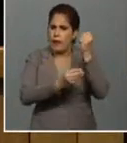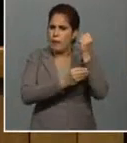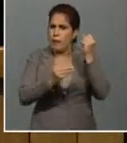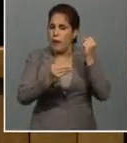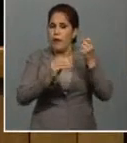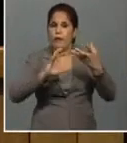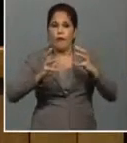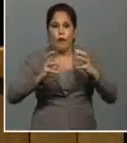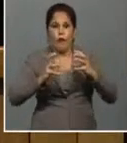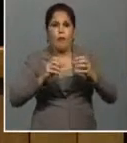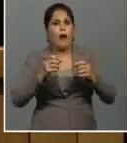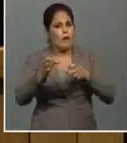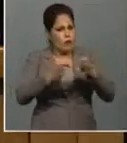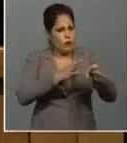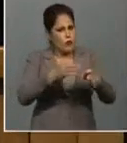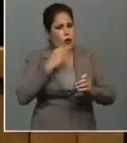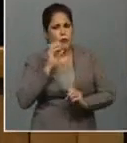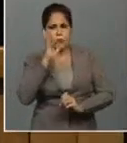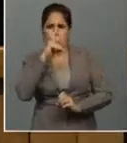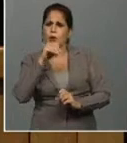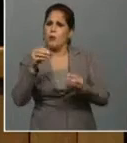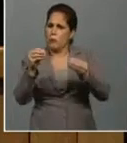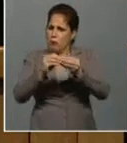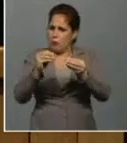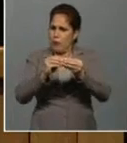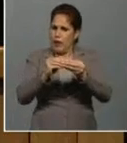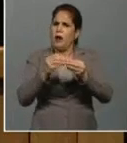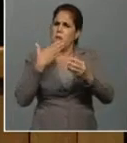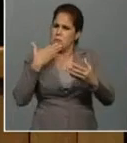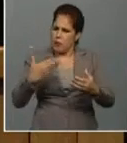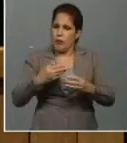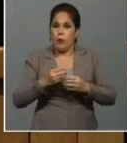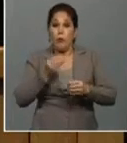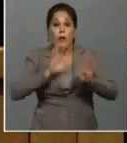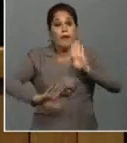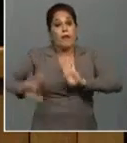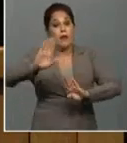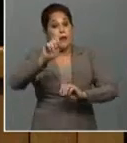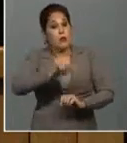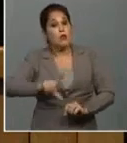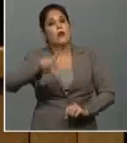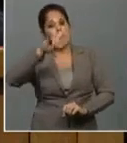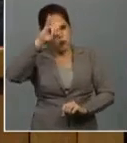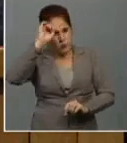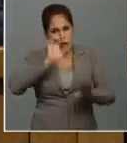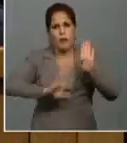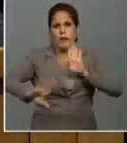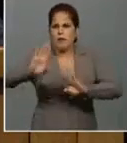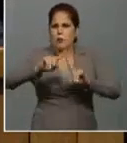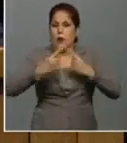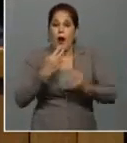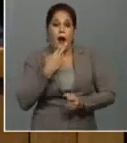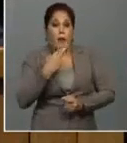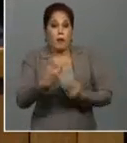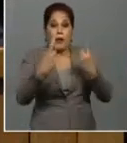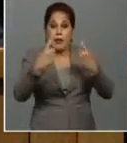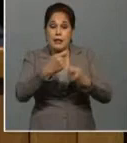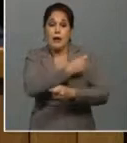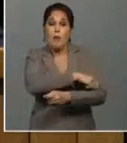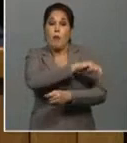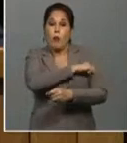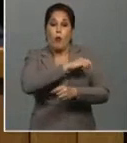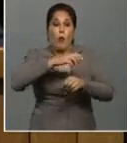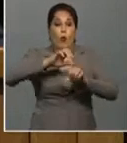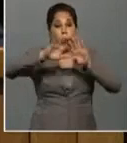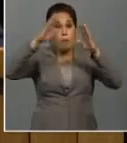de lo funcional y lo bello vale la pena defender el socialismo porque es la respuesta a la necesidad de un mundo